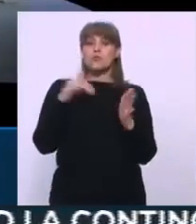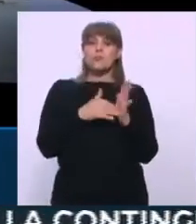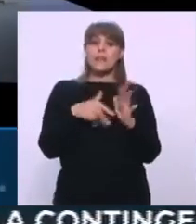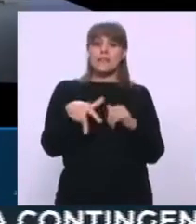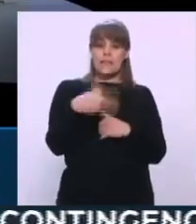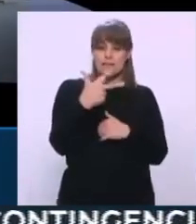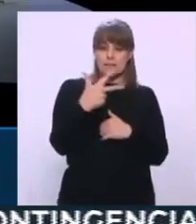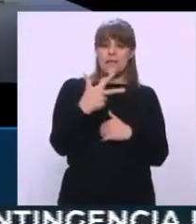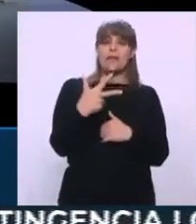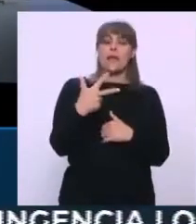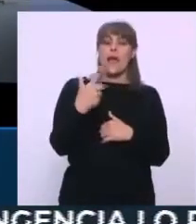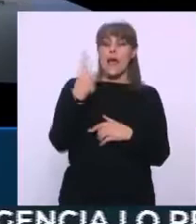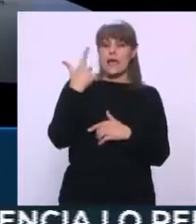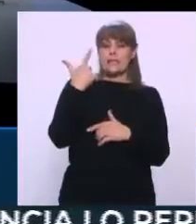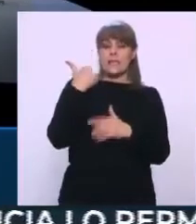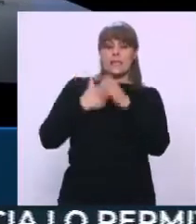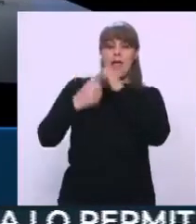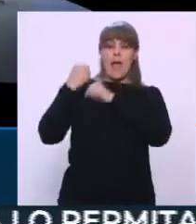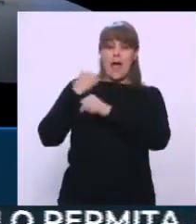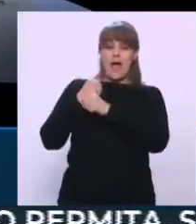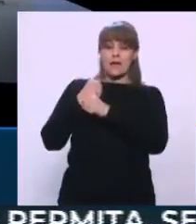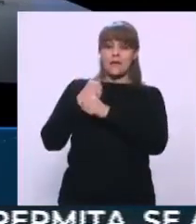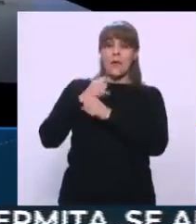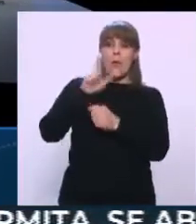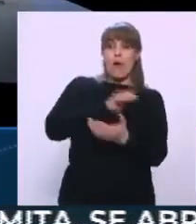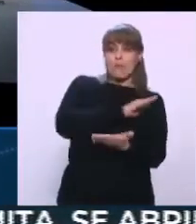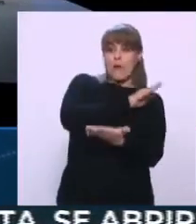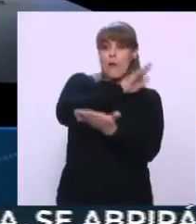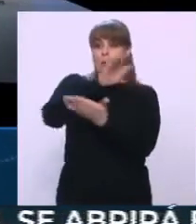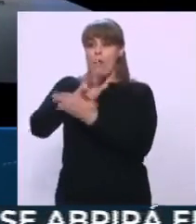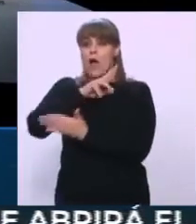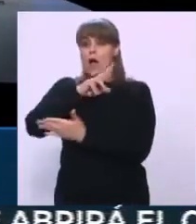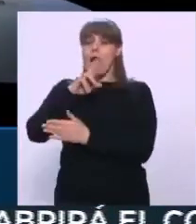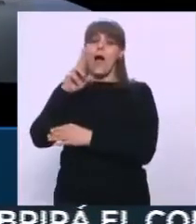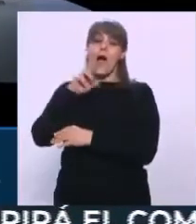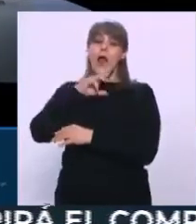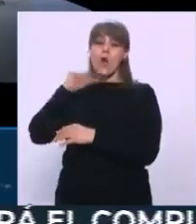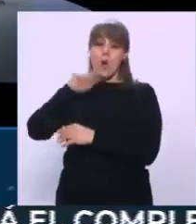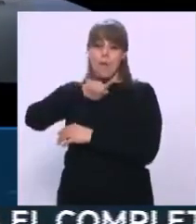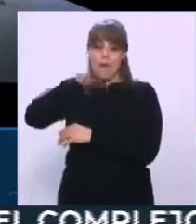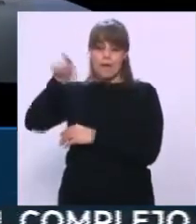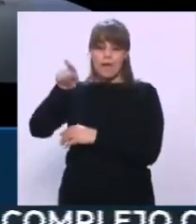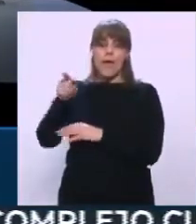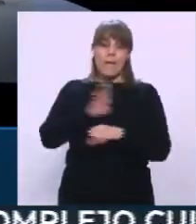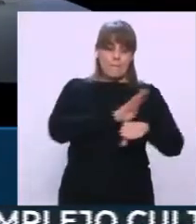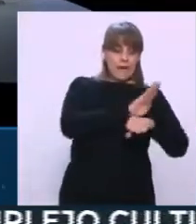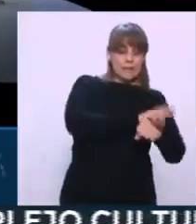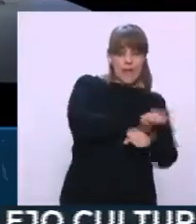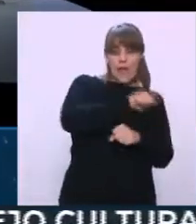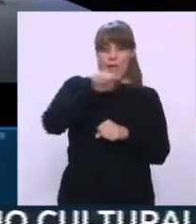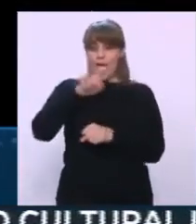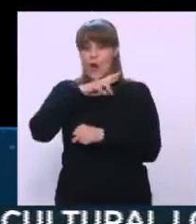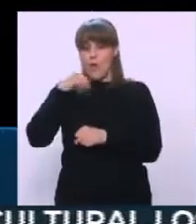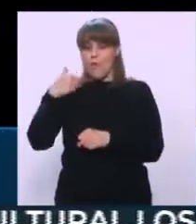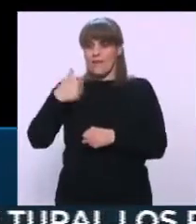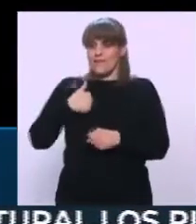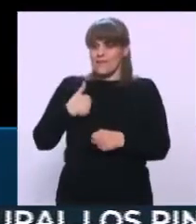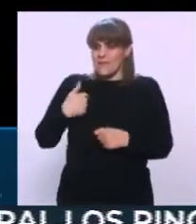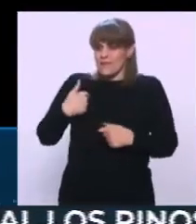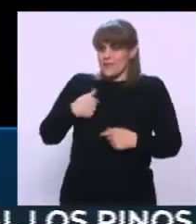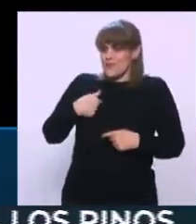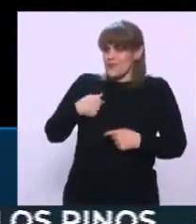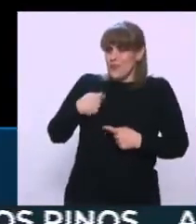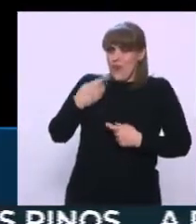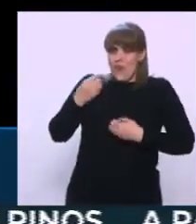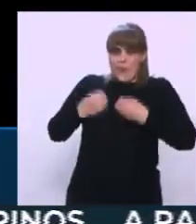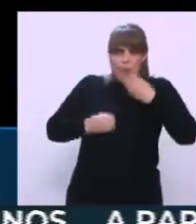atrás, cuando en el avión de regreso a Roma de una visita que hizo a Brasil, dijo: ¿quién soy yo para